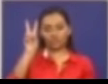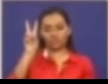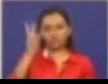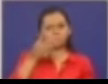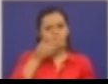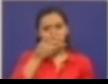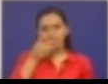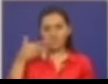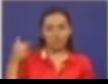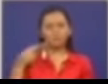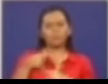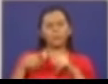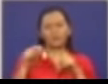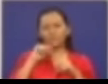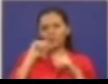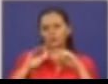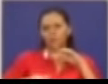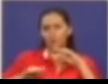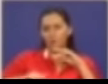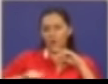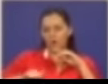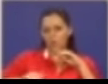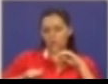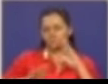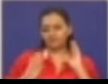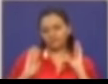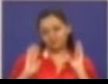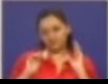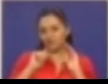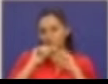todavía demasiado bajo. Así que